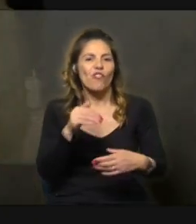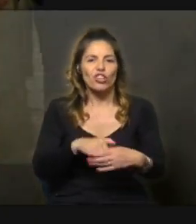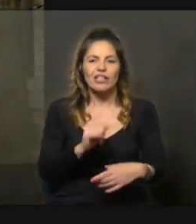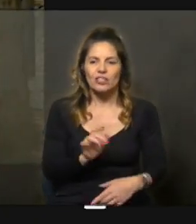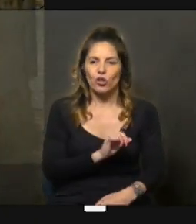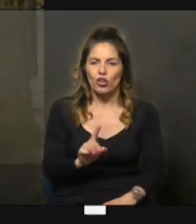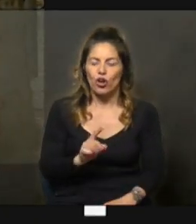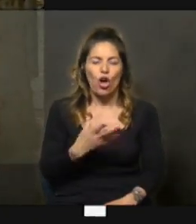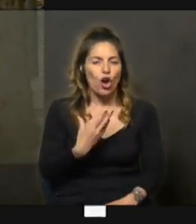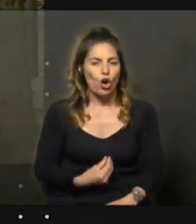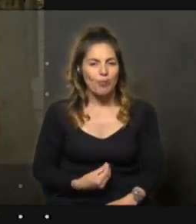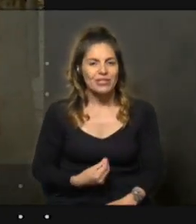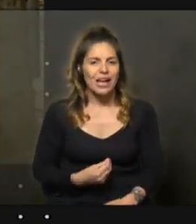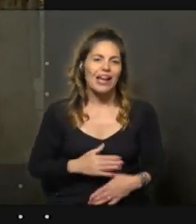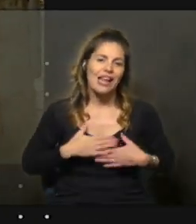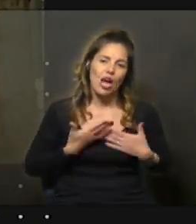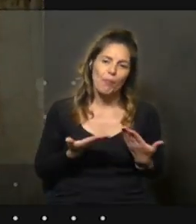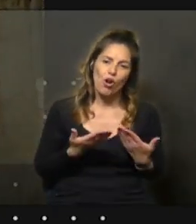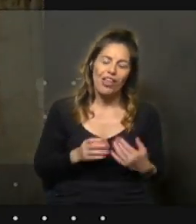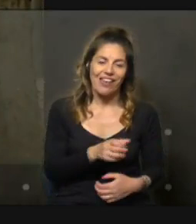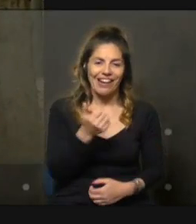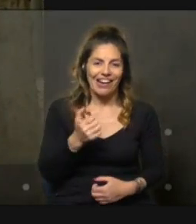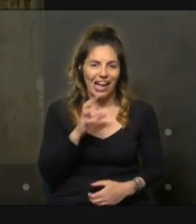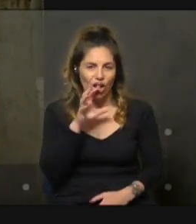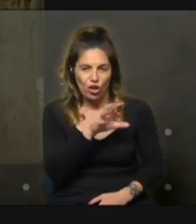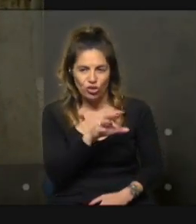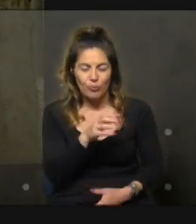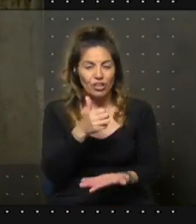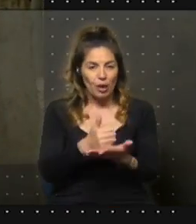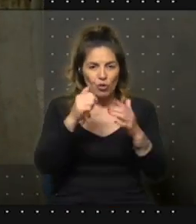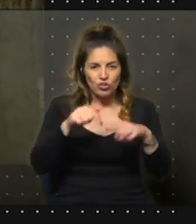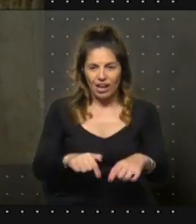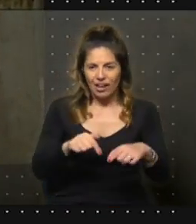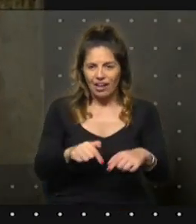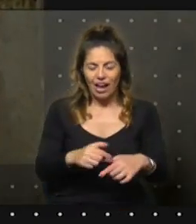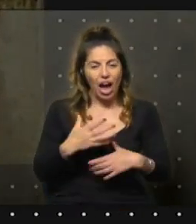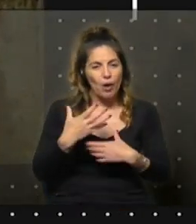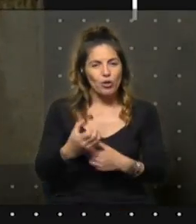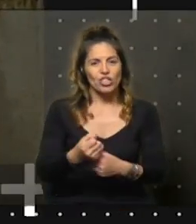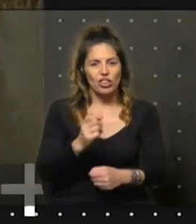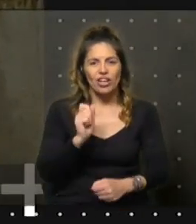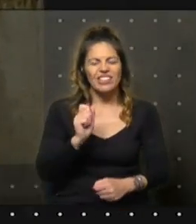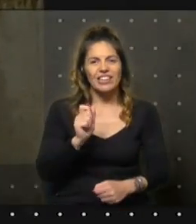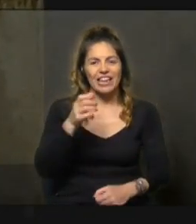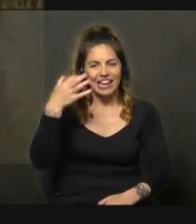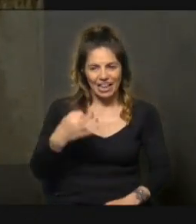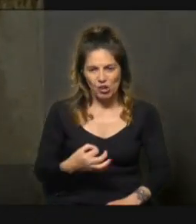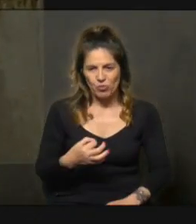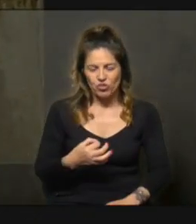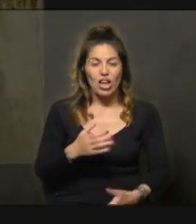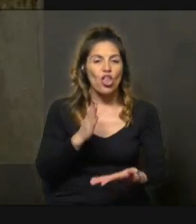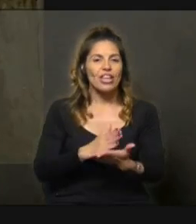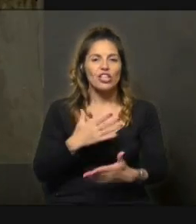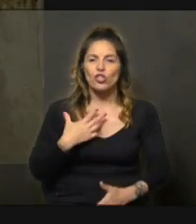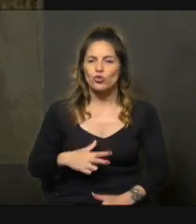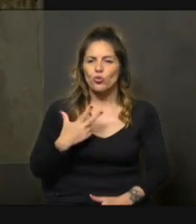convencida de que el amor Ven al odio Por eso estamos hoy acá bancando en quienes creemos en lo que creemos en los Derechos